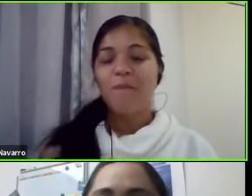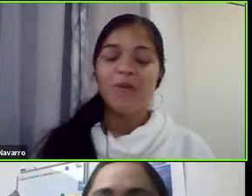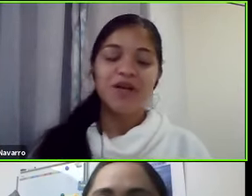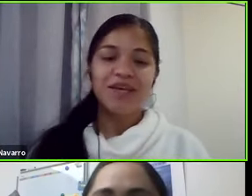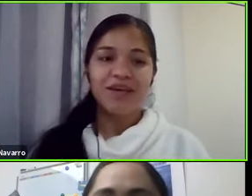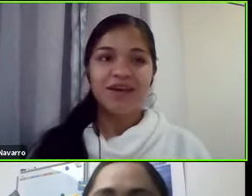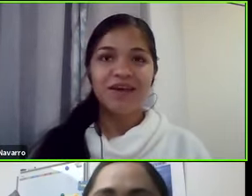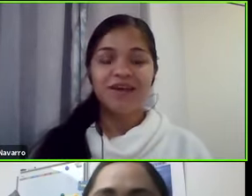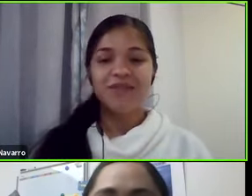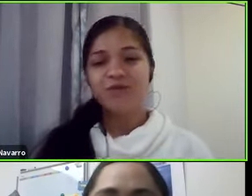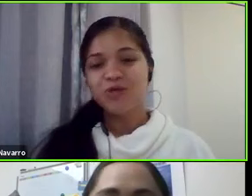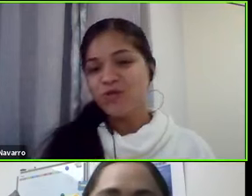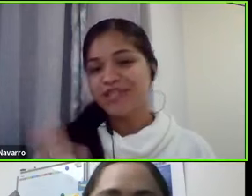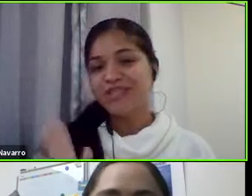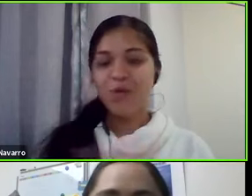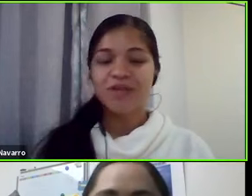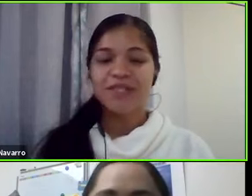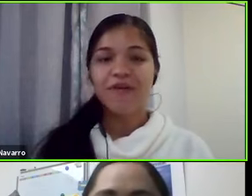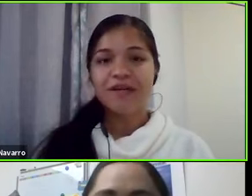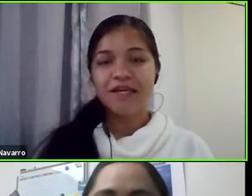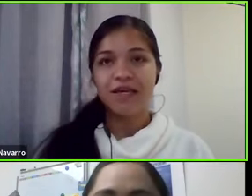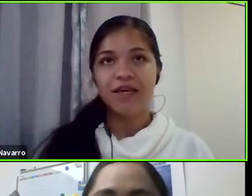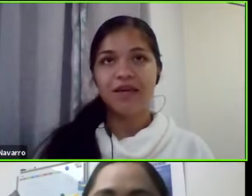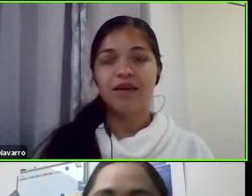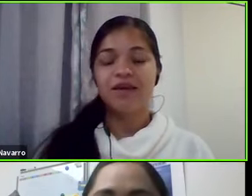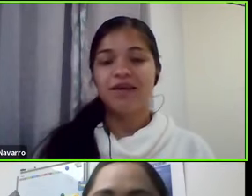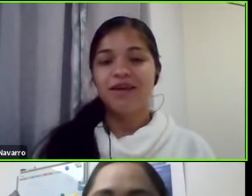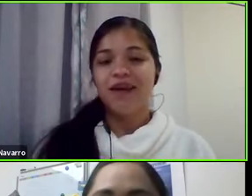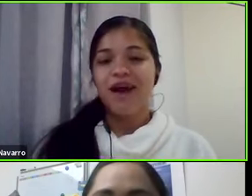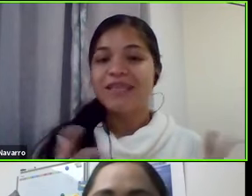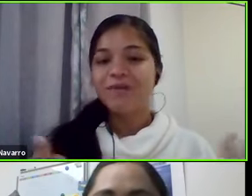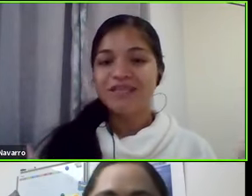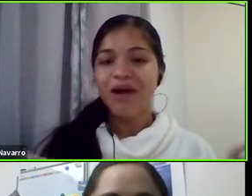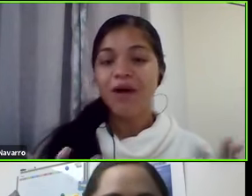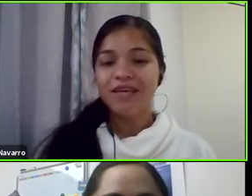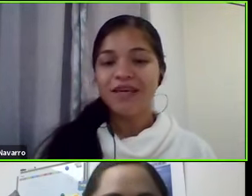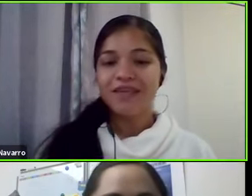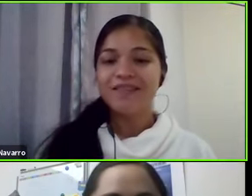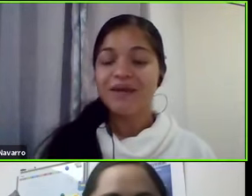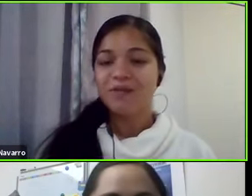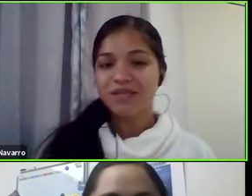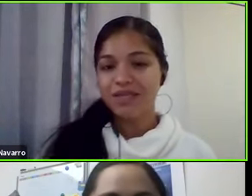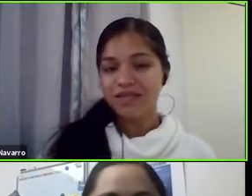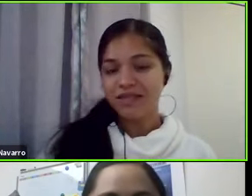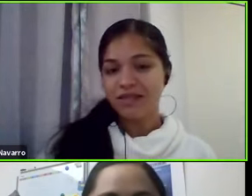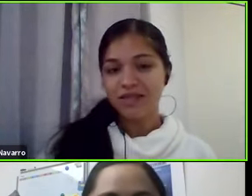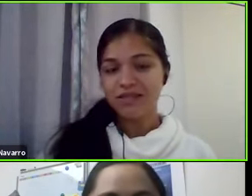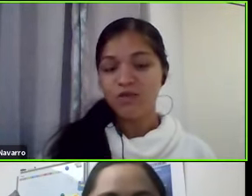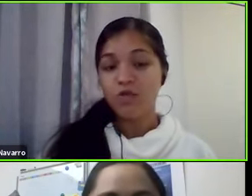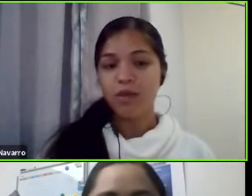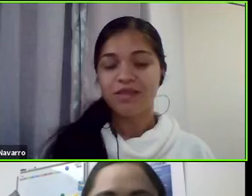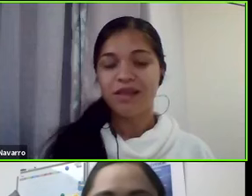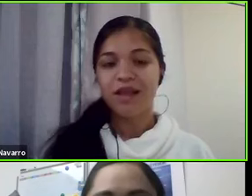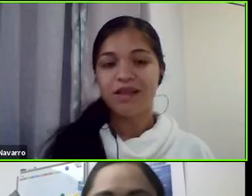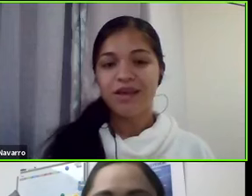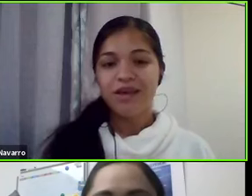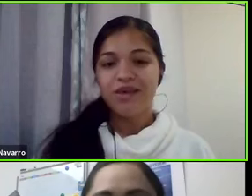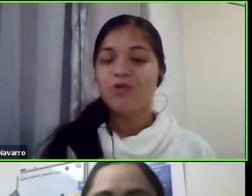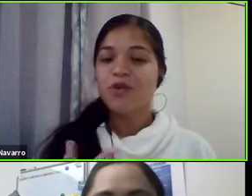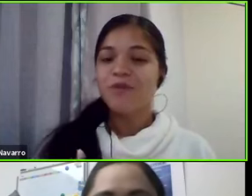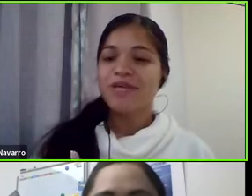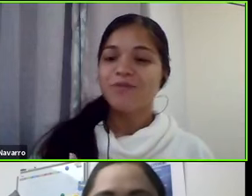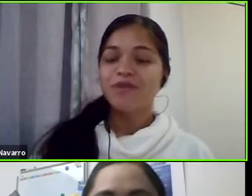porque digamos como ustedes conversaban que hay demasiada variedad de temas en este documental